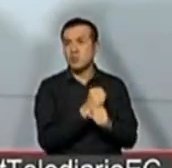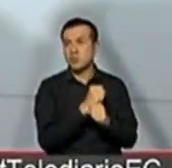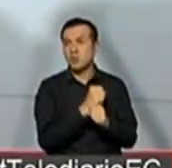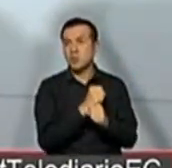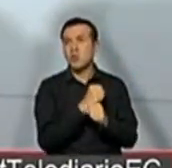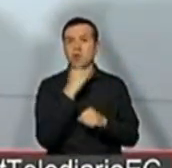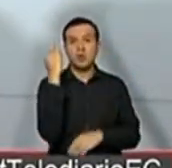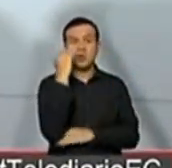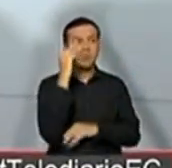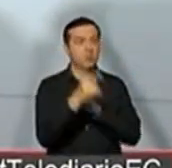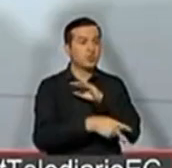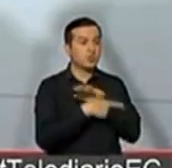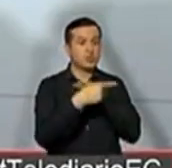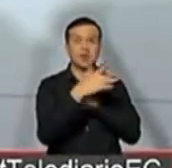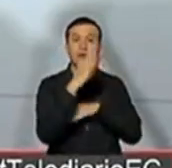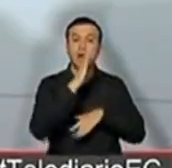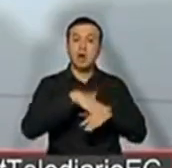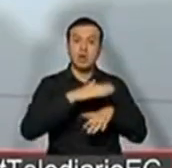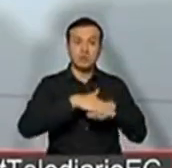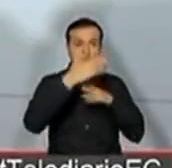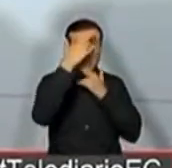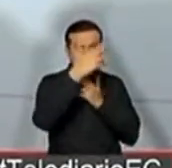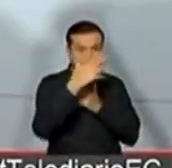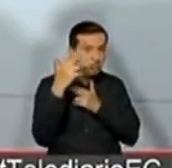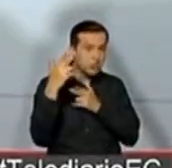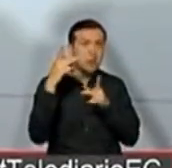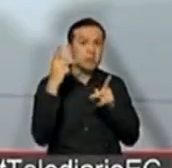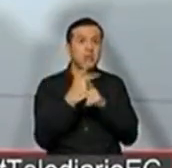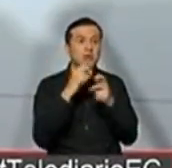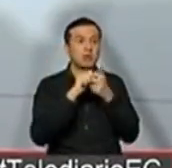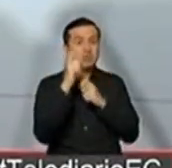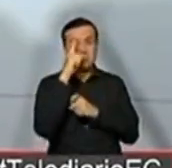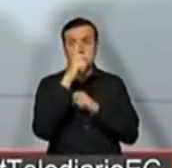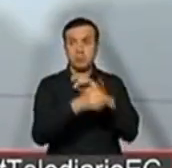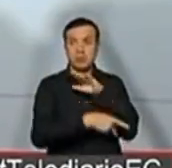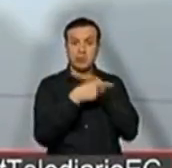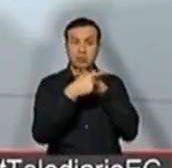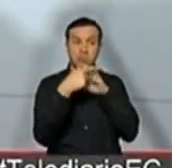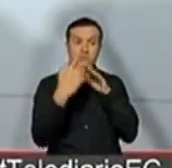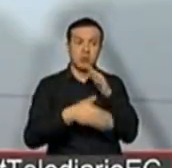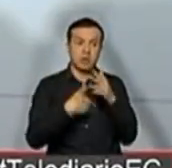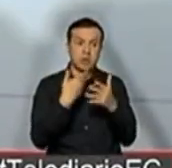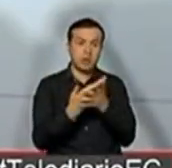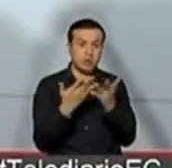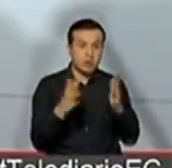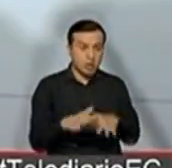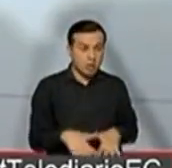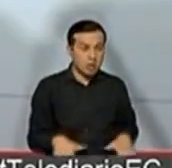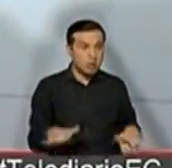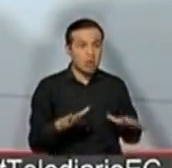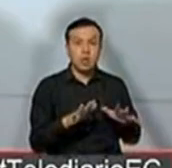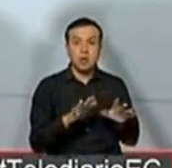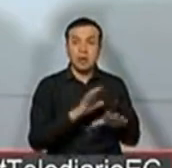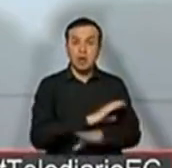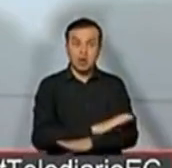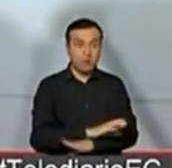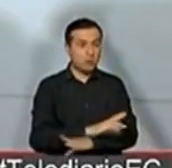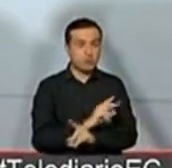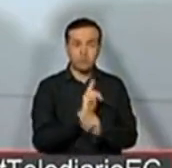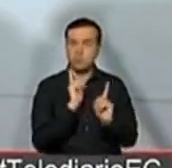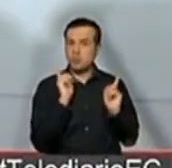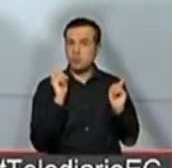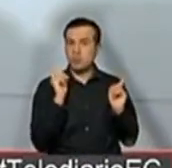su industria petrolera por la guerrilla, por el riesgo. Ningún petrolero iba al campo porque